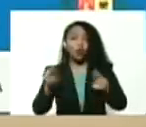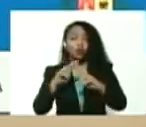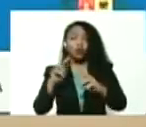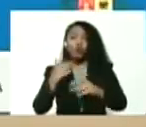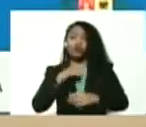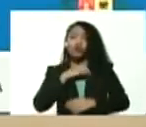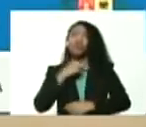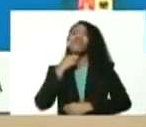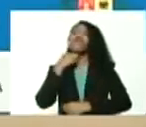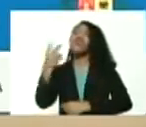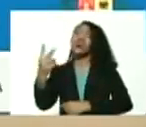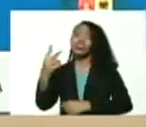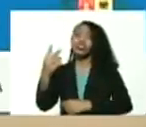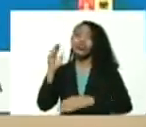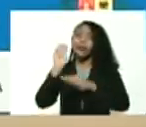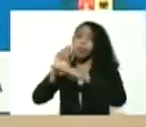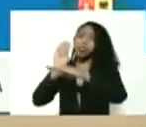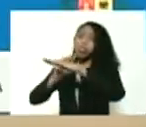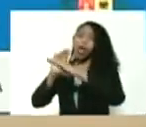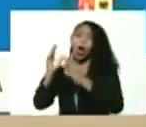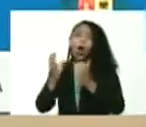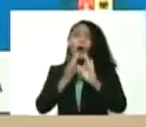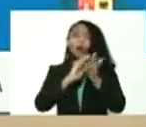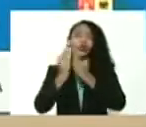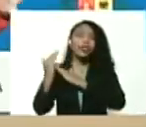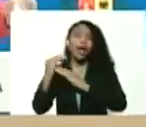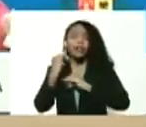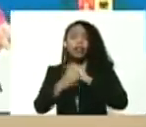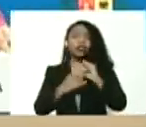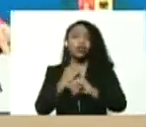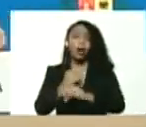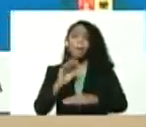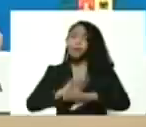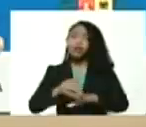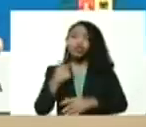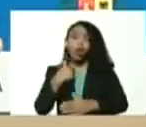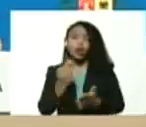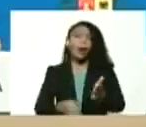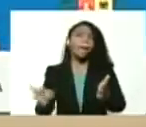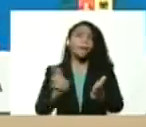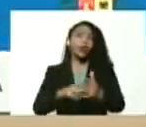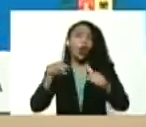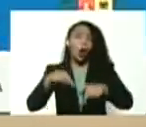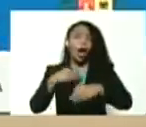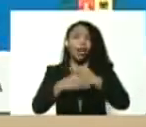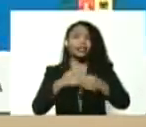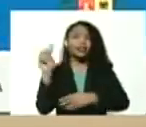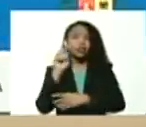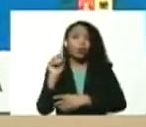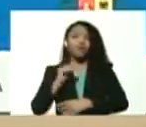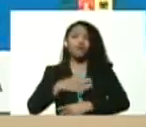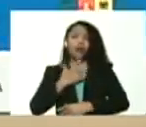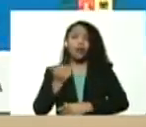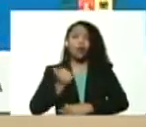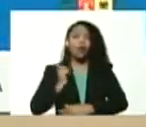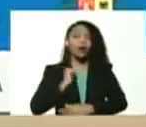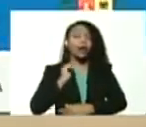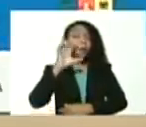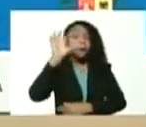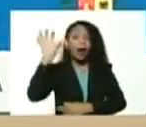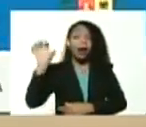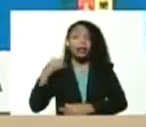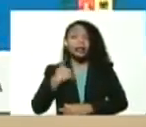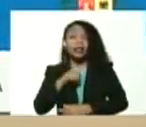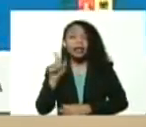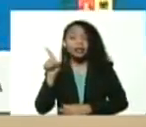Elevemos nuestra voz como comunidad internacional. Porque, repito, lo que le están haciendo hoy a Venezuela se lo pueden hacer a cualquier país. Y